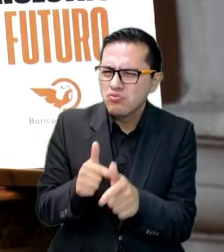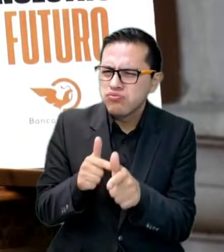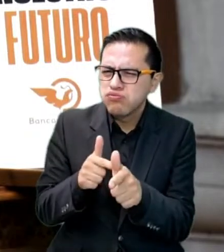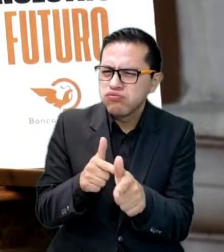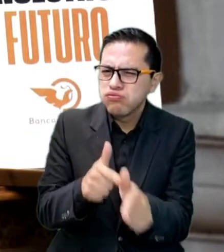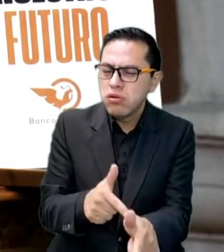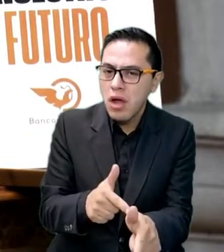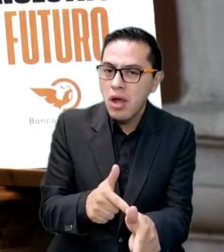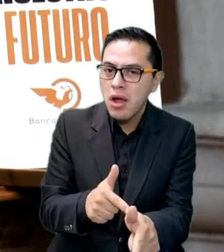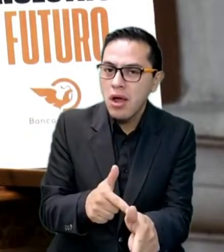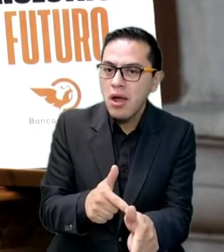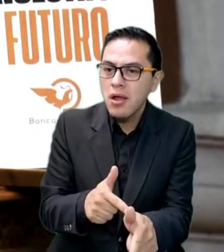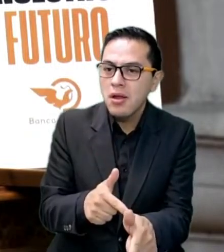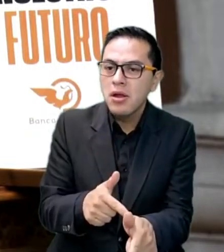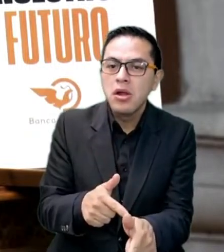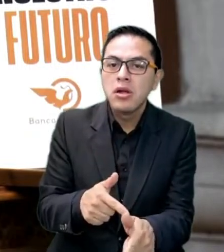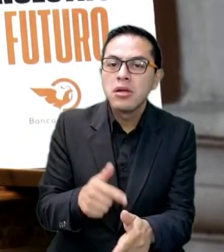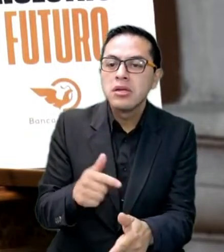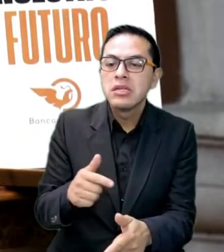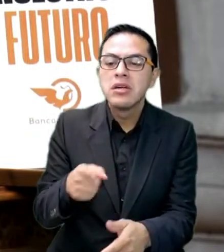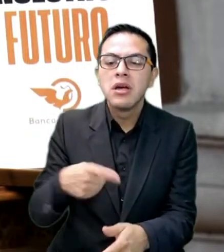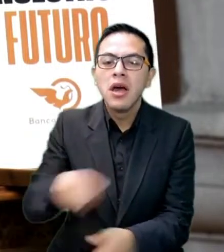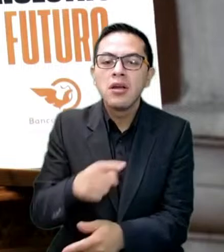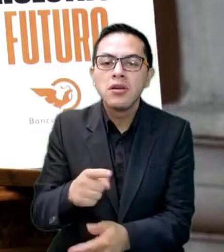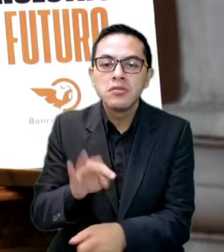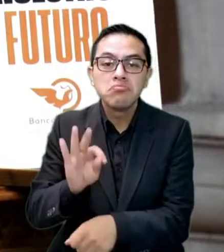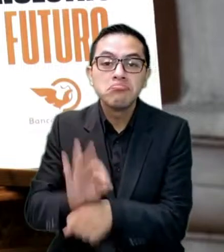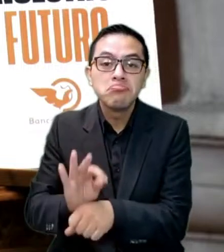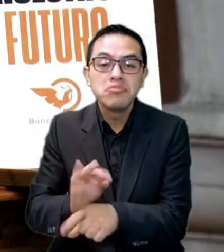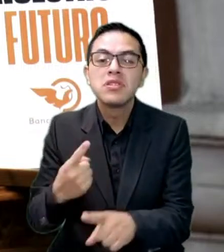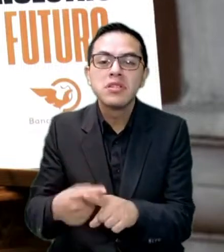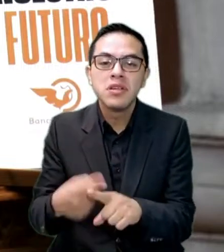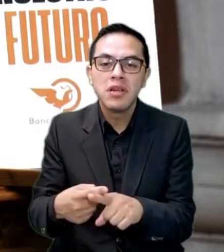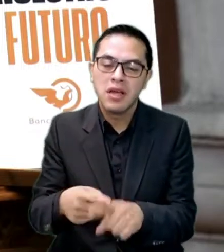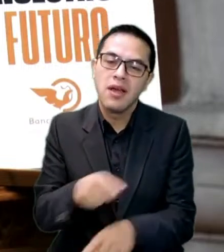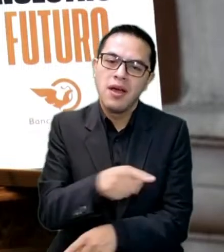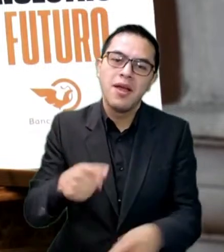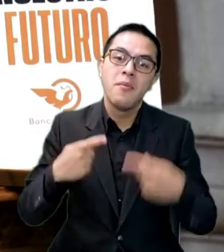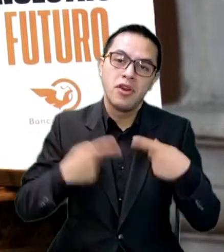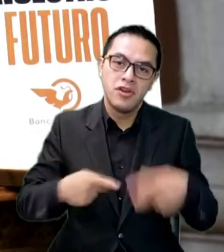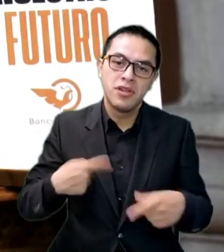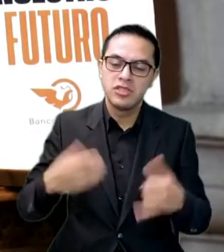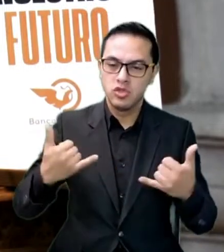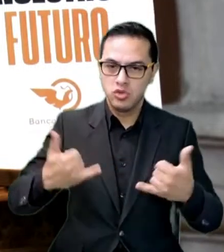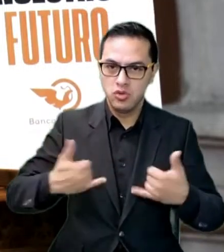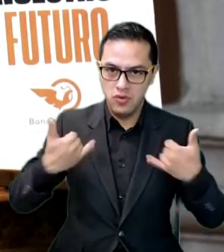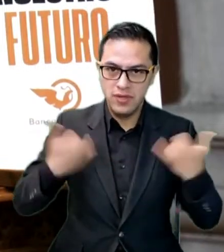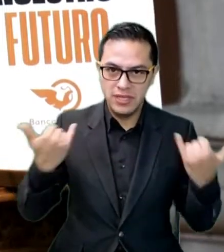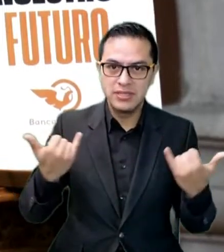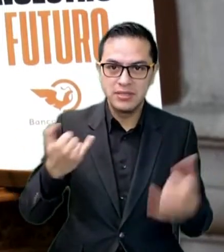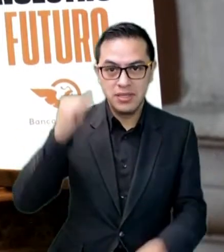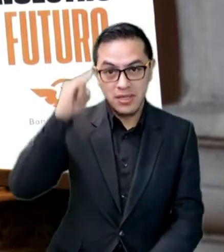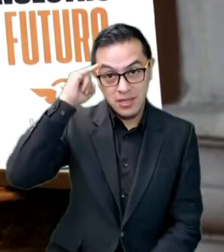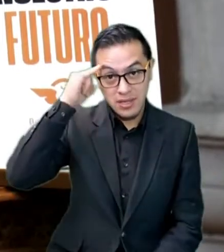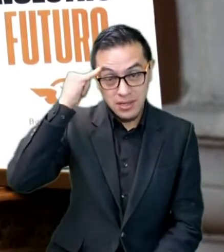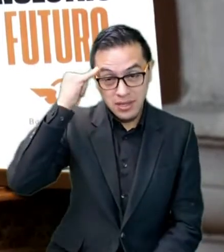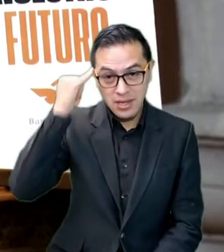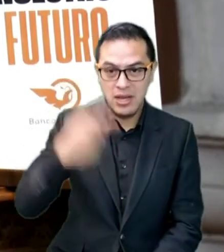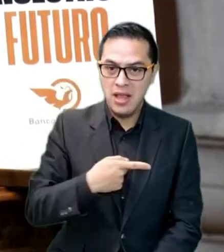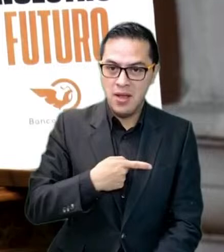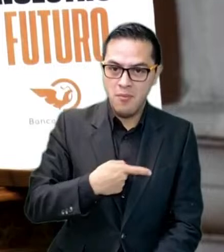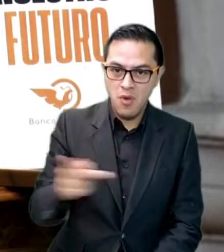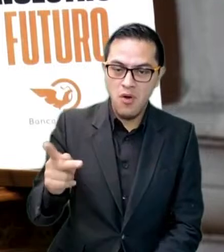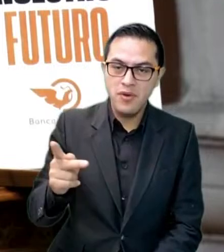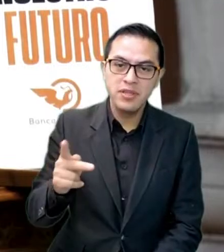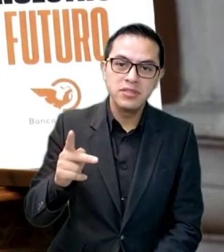identifican con este sector son personas jóvenes, indígenas, de escasos recursos, de piel